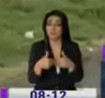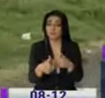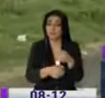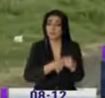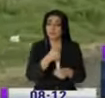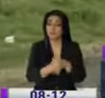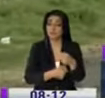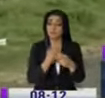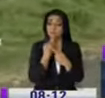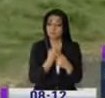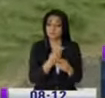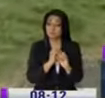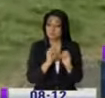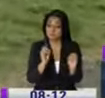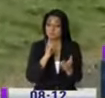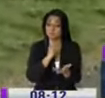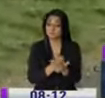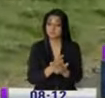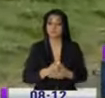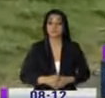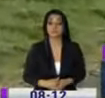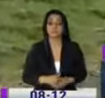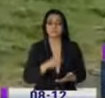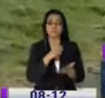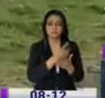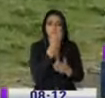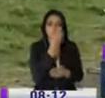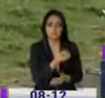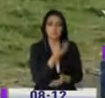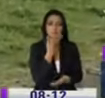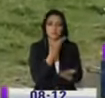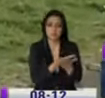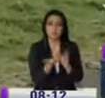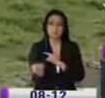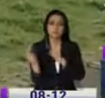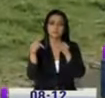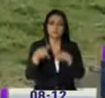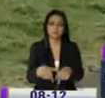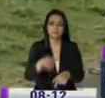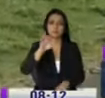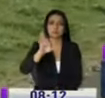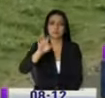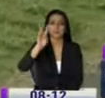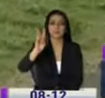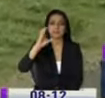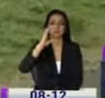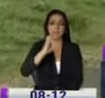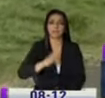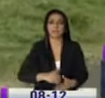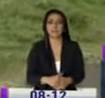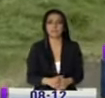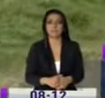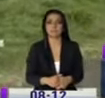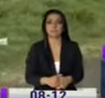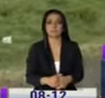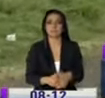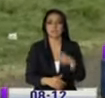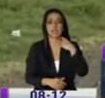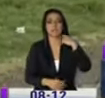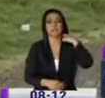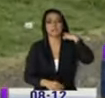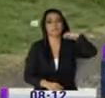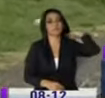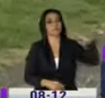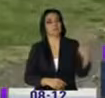y no tienen una respuesta. Buenos días, Senta, gracias por estar aquí en la TVC. Nosotros desde hace mucho tiempo hemos